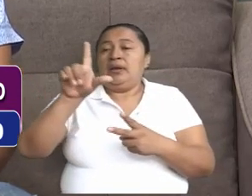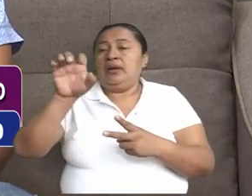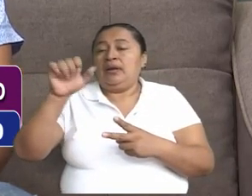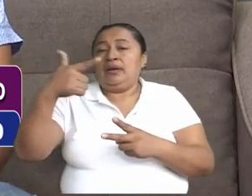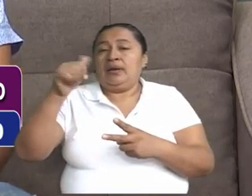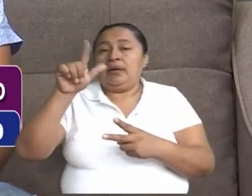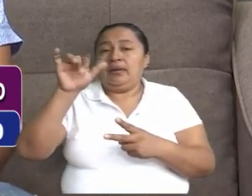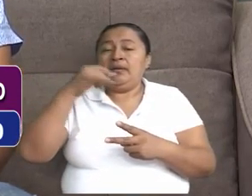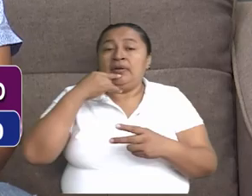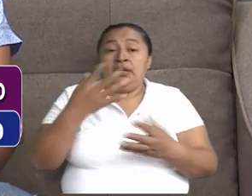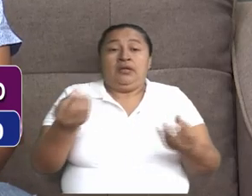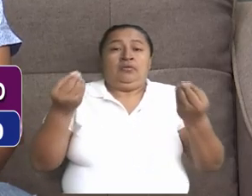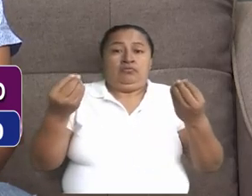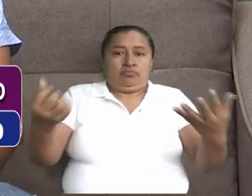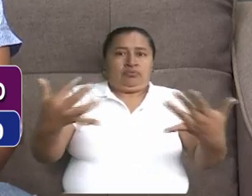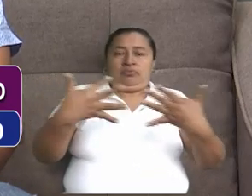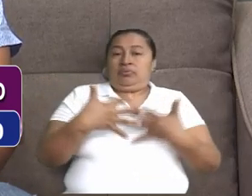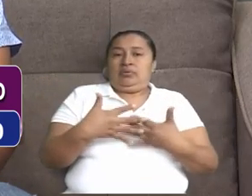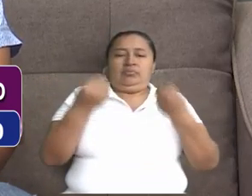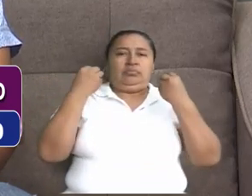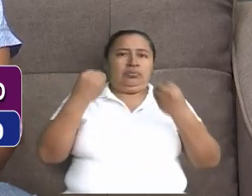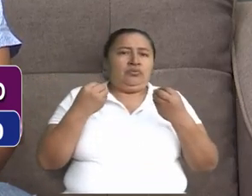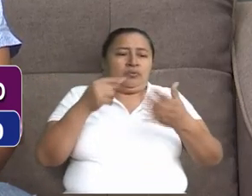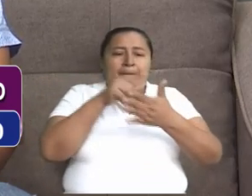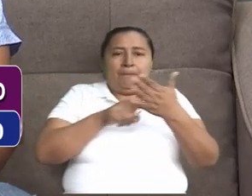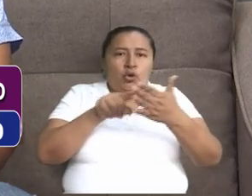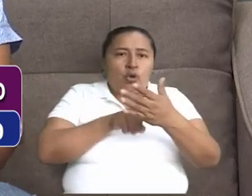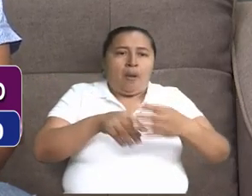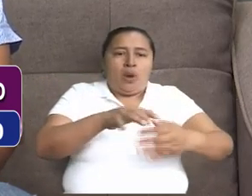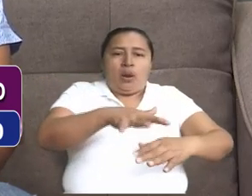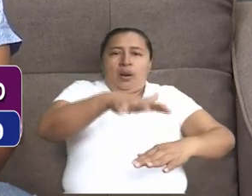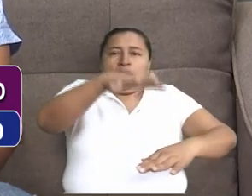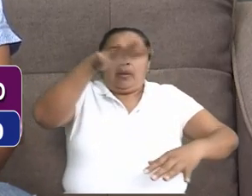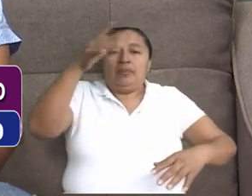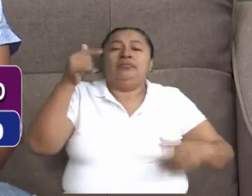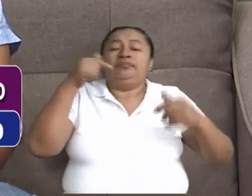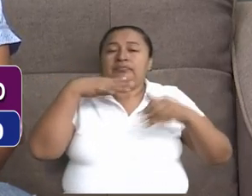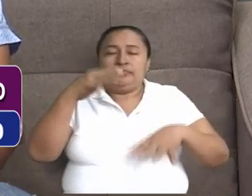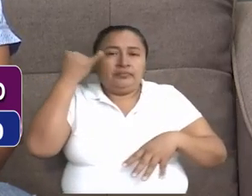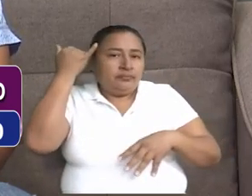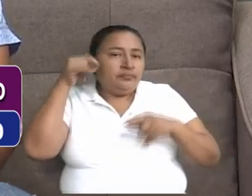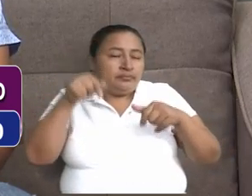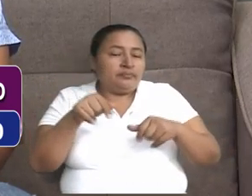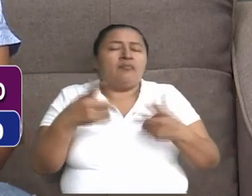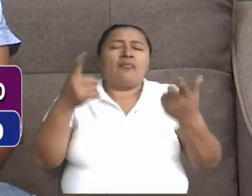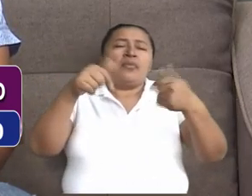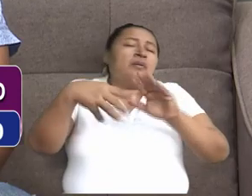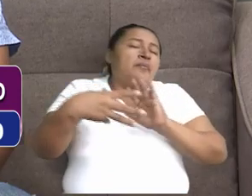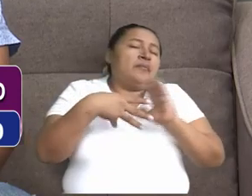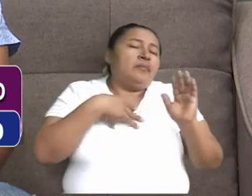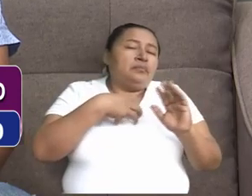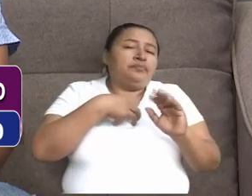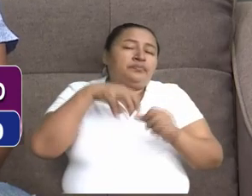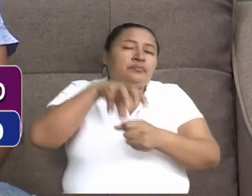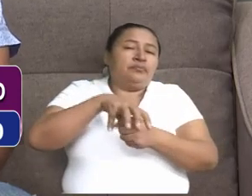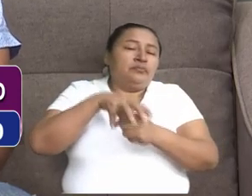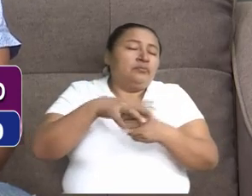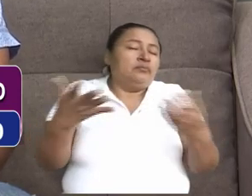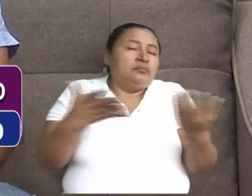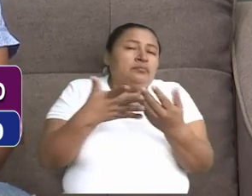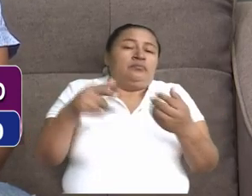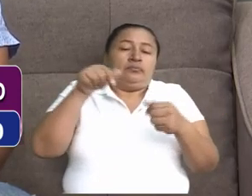una andanada de votos, es decir, miles y miles de votos a partir de ese planteamiento, y en esa realidad el contexto mexicano también